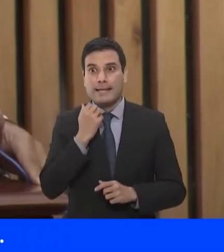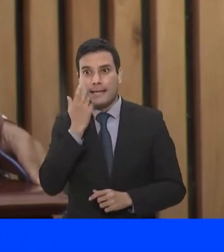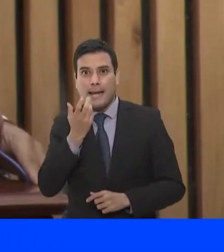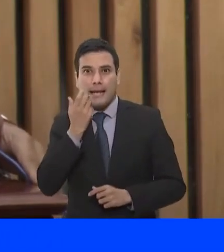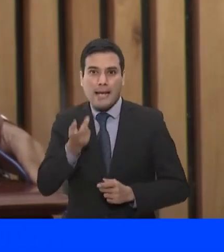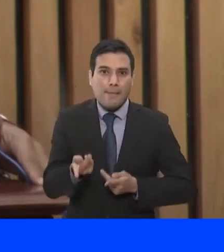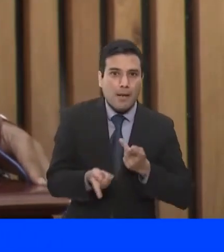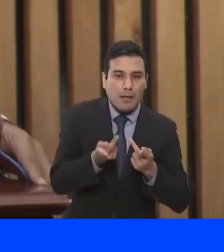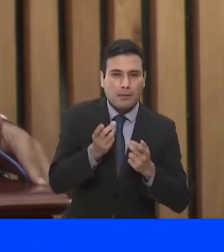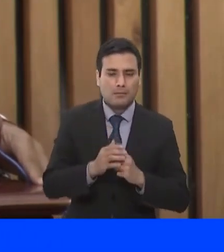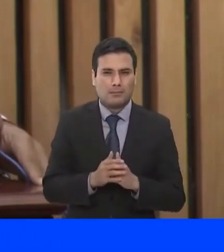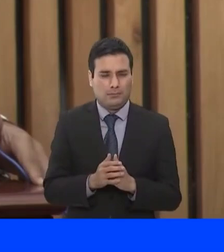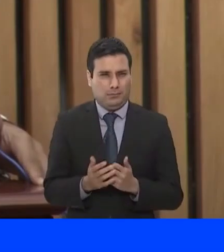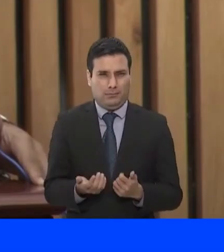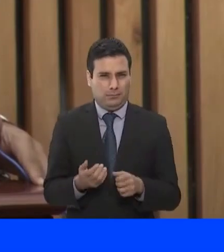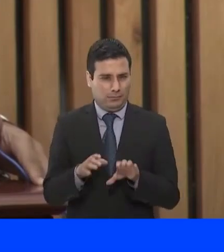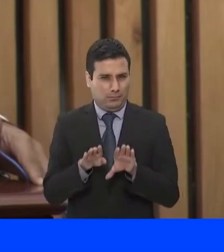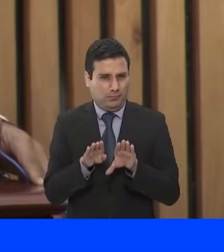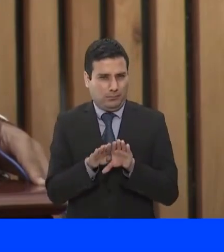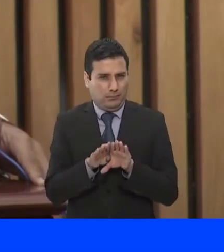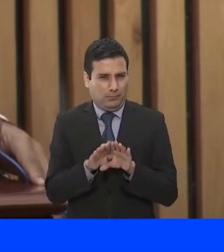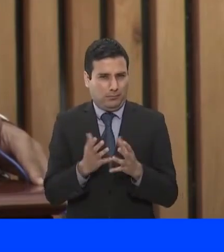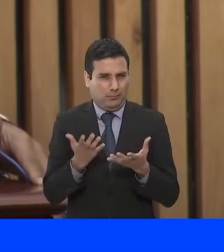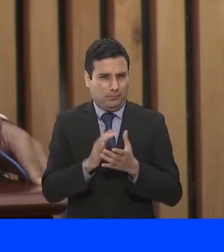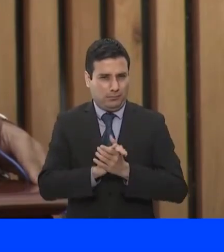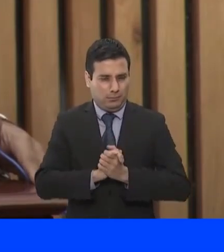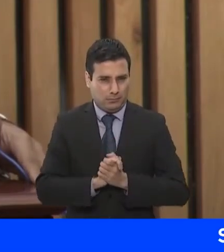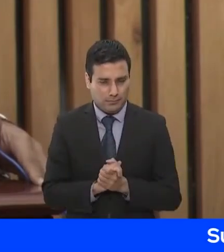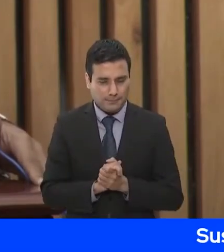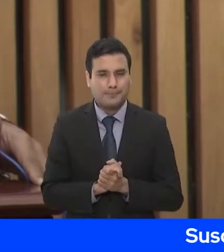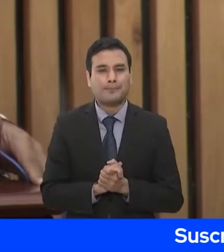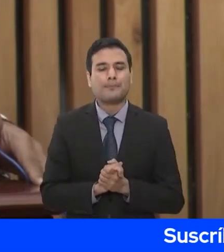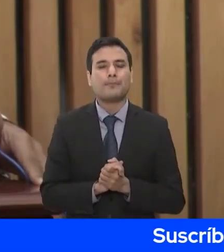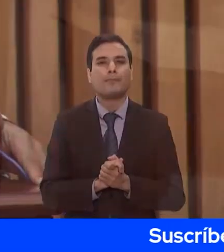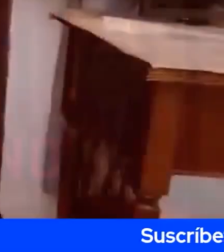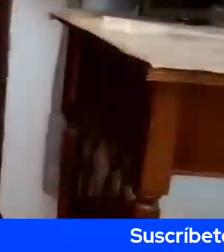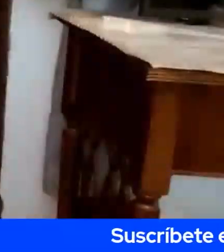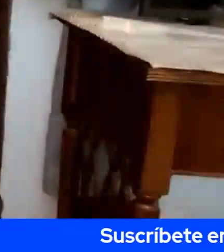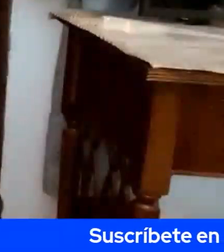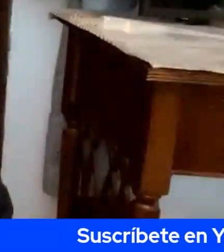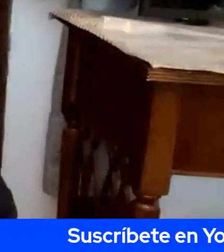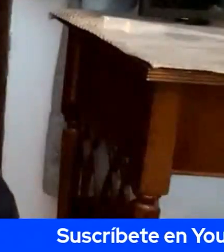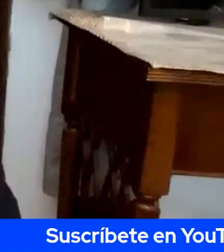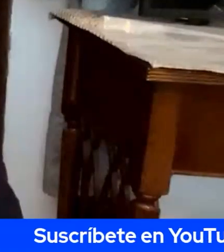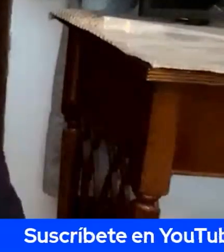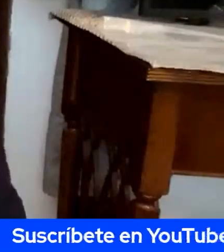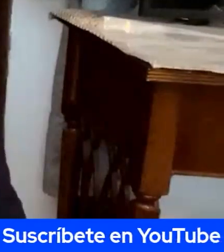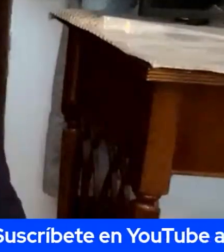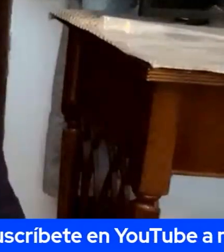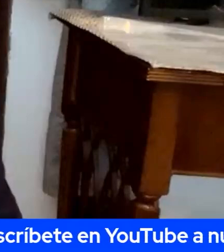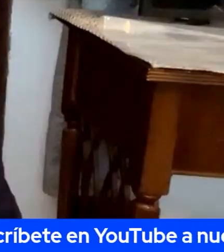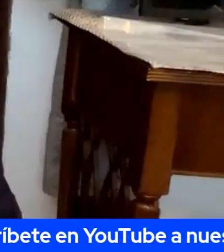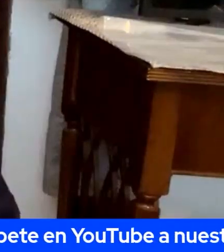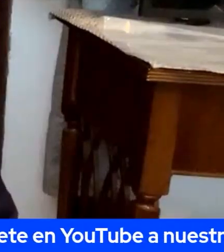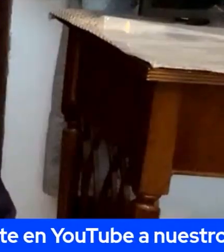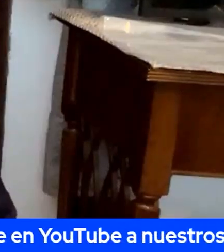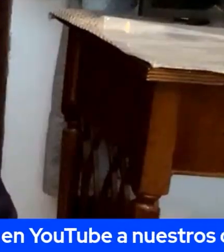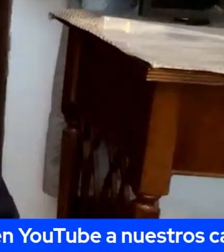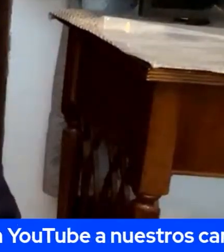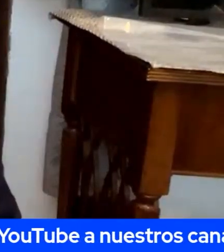exigencia desbocada. Frente a la ¿Cómo postura ves, que reclama... ¿Cómo ves, querida Beatriz Aldaco,